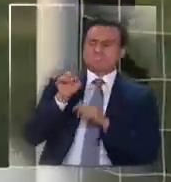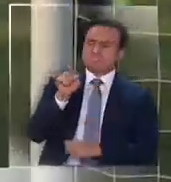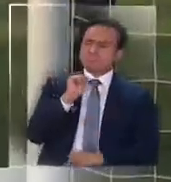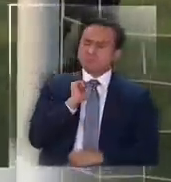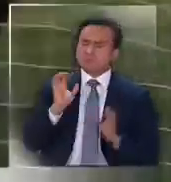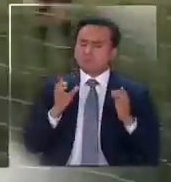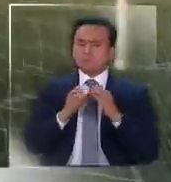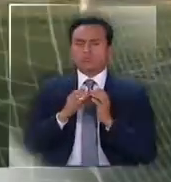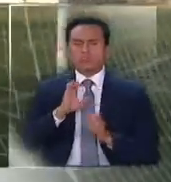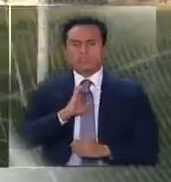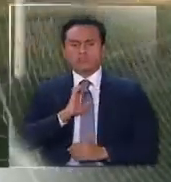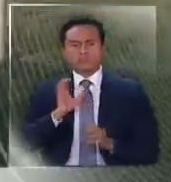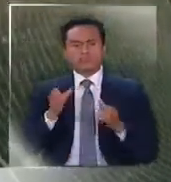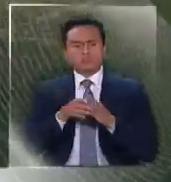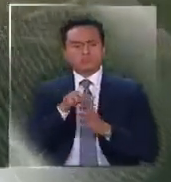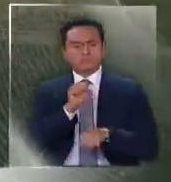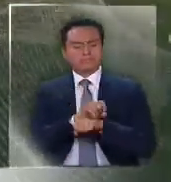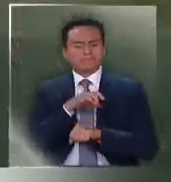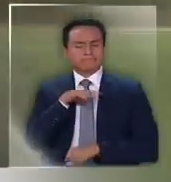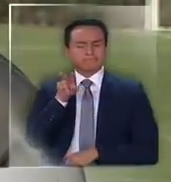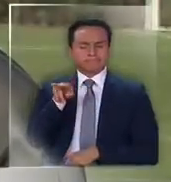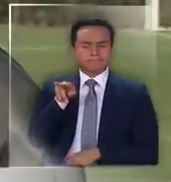del cuerpo técnico de la selección.